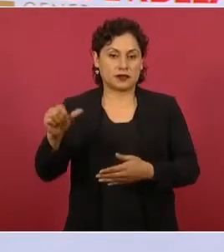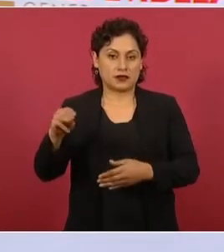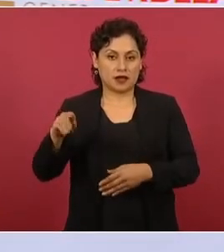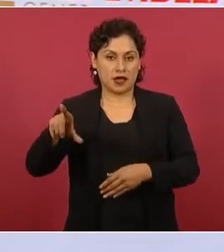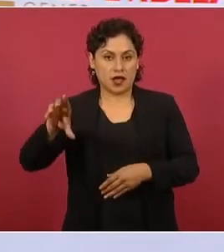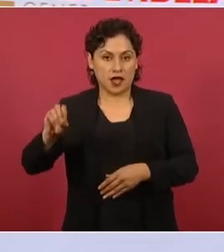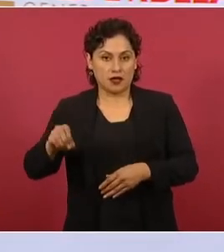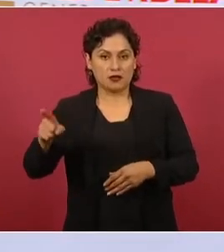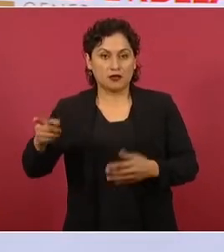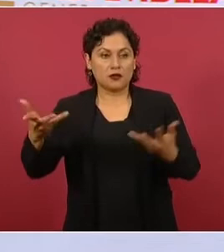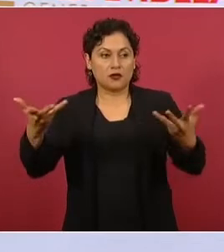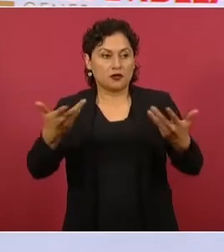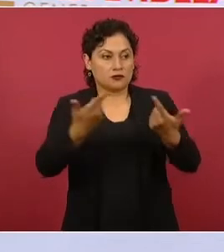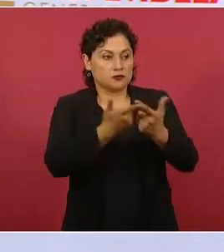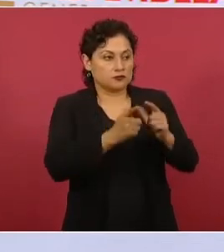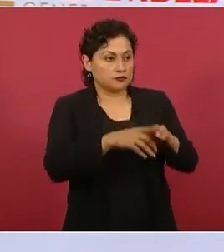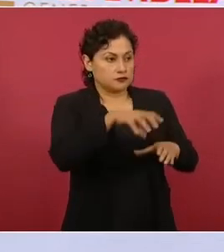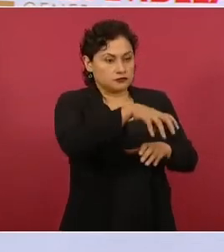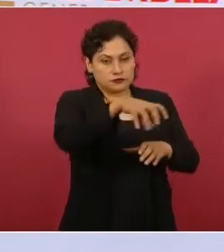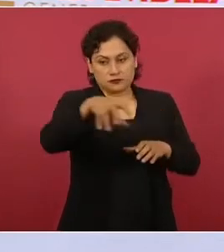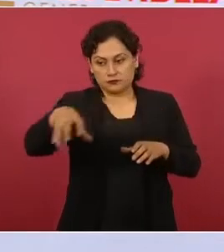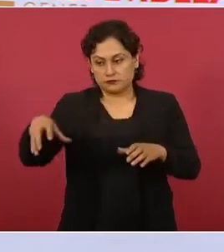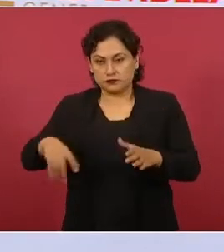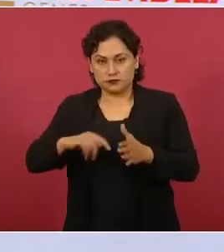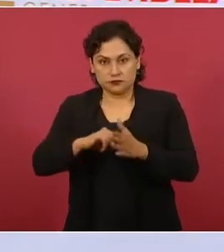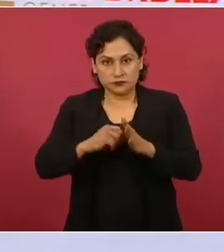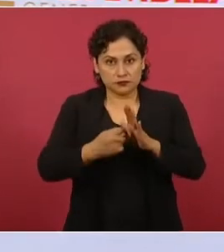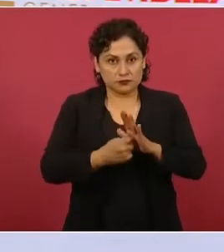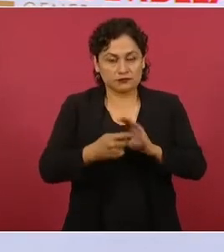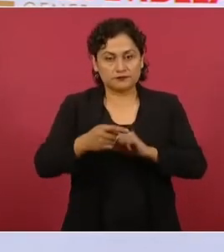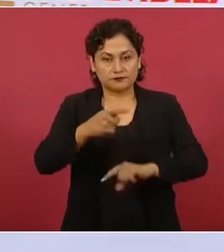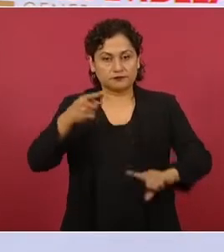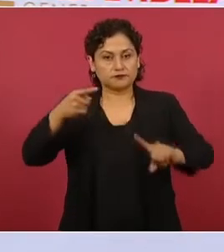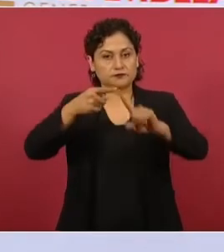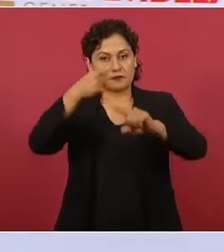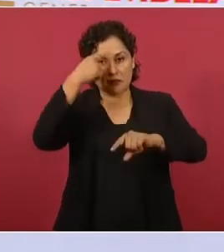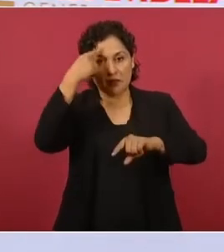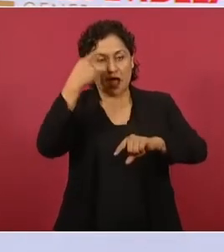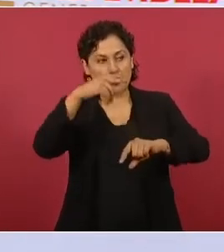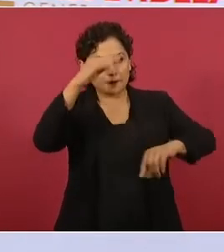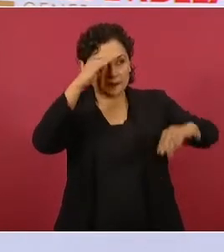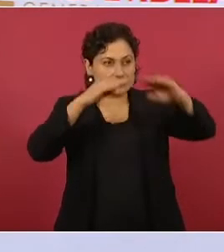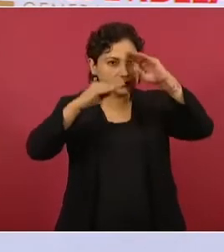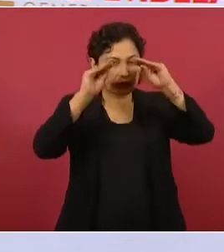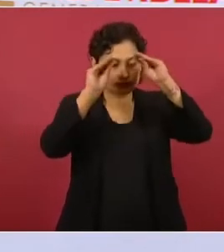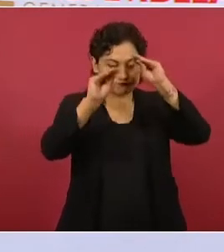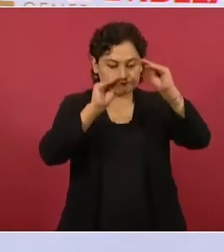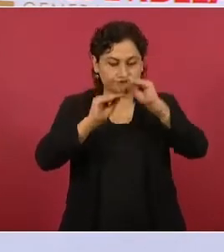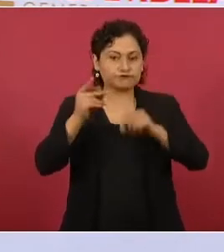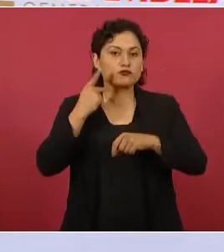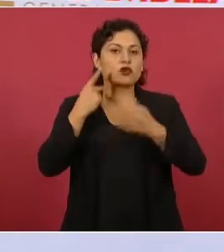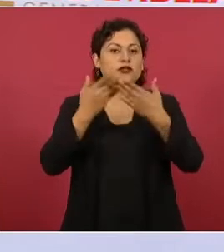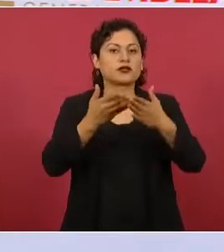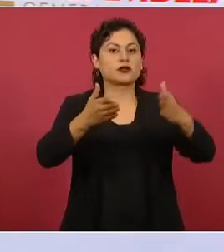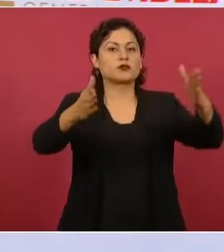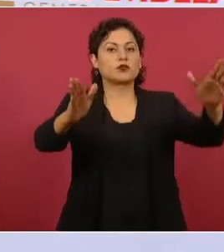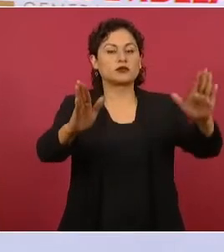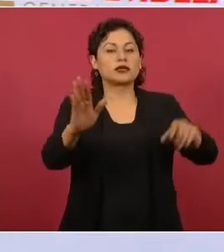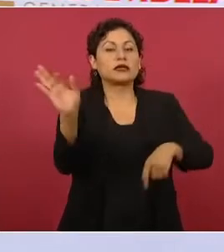que conformaran las políticas públicas que, si llegara a ser el caso, se gestionaran y se